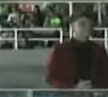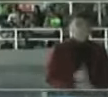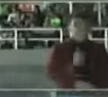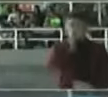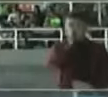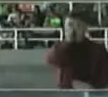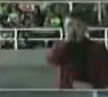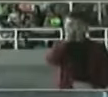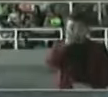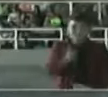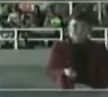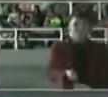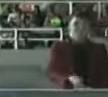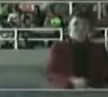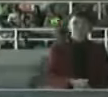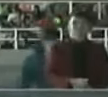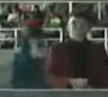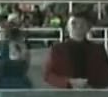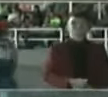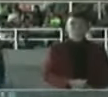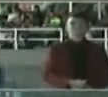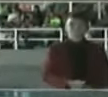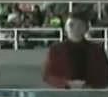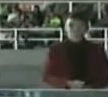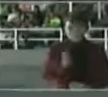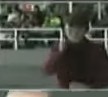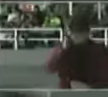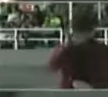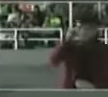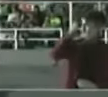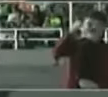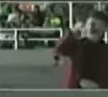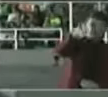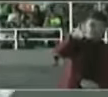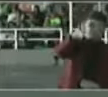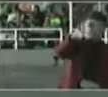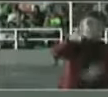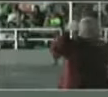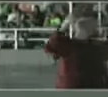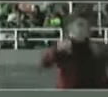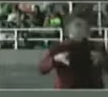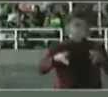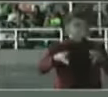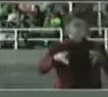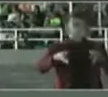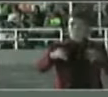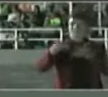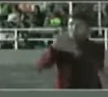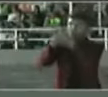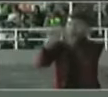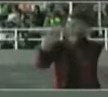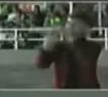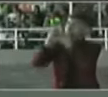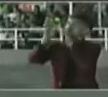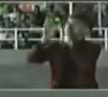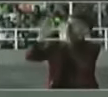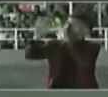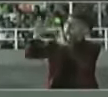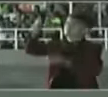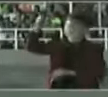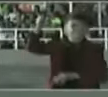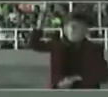Mañana habrá abundancia, porque nuestro futuro está asegurado en la mano de este Dios.